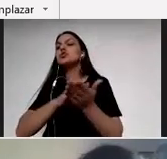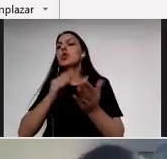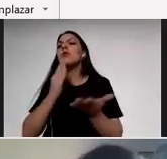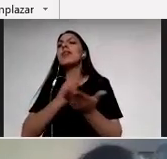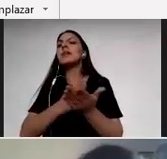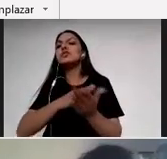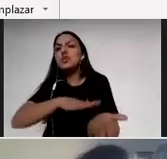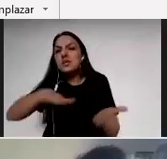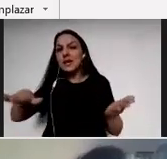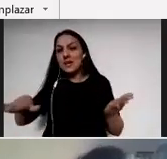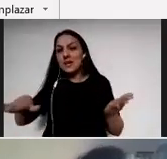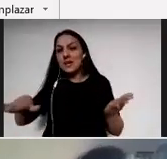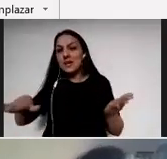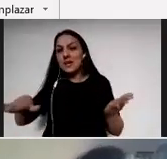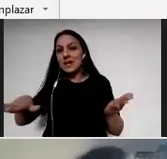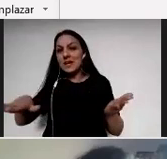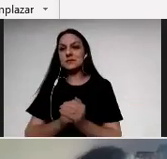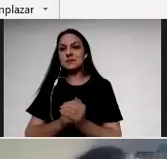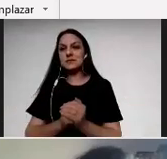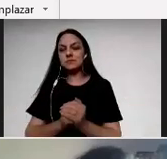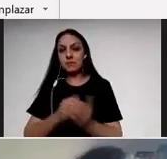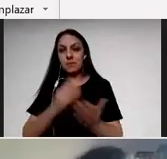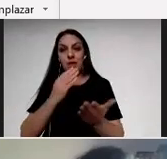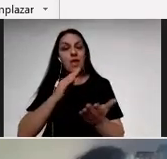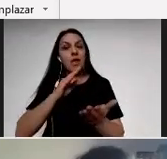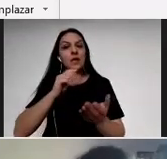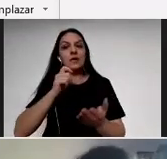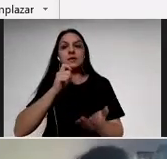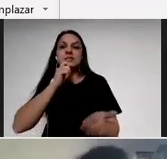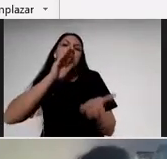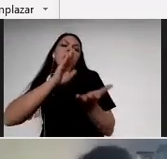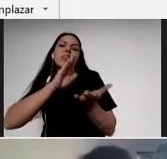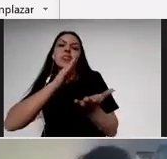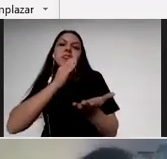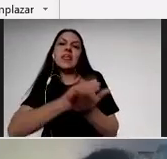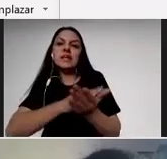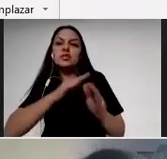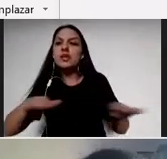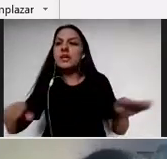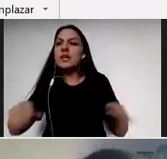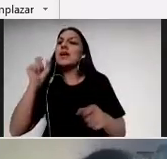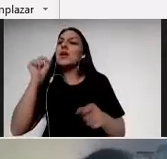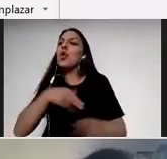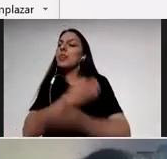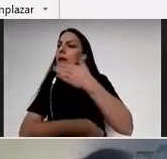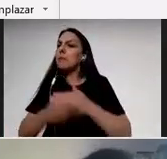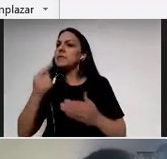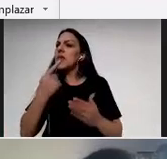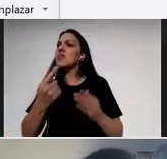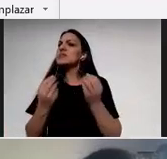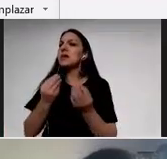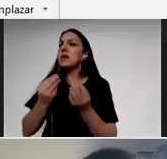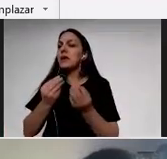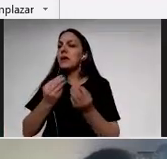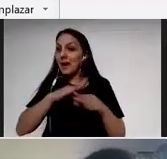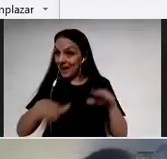En el caso de los derechos del niño con discapacidad, esa observación habla de que no nos tenemos que olvidar de que los niños con discapacidad